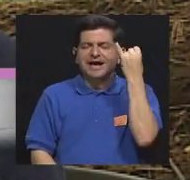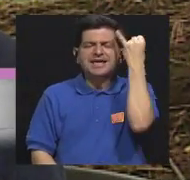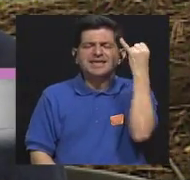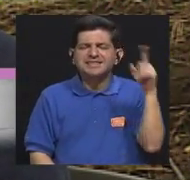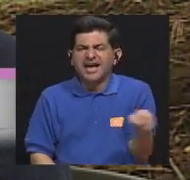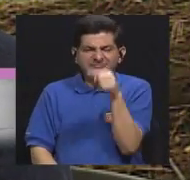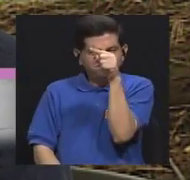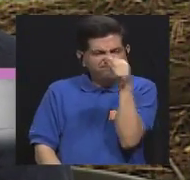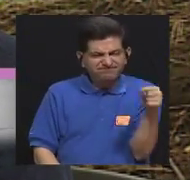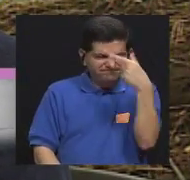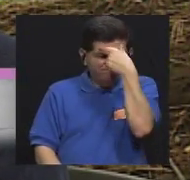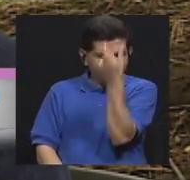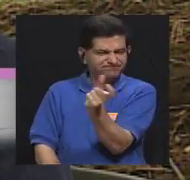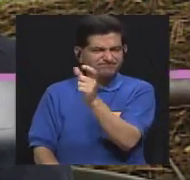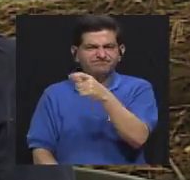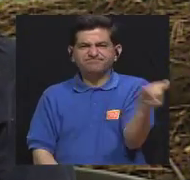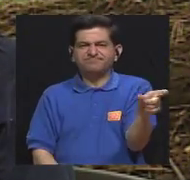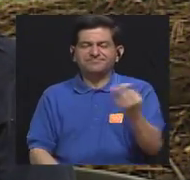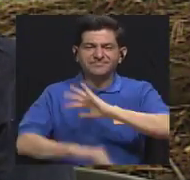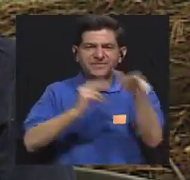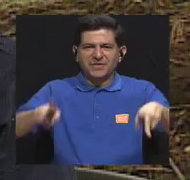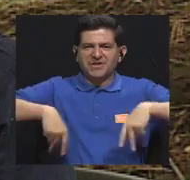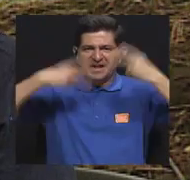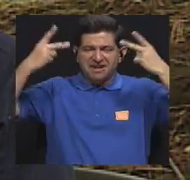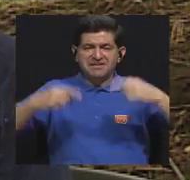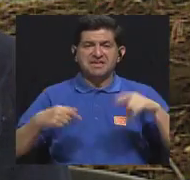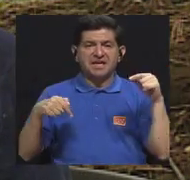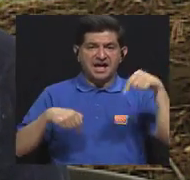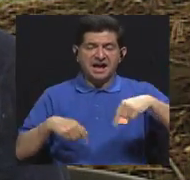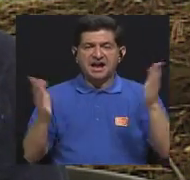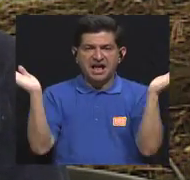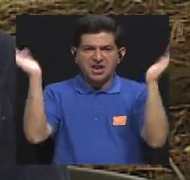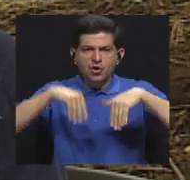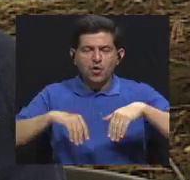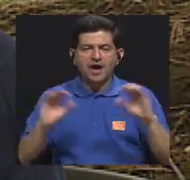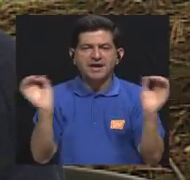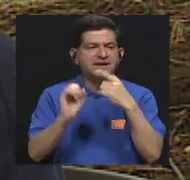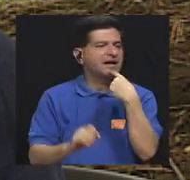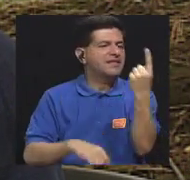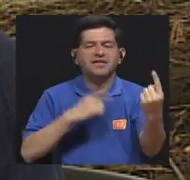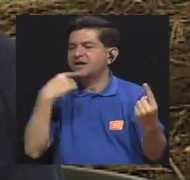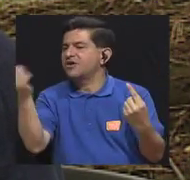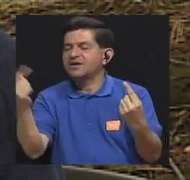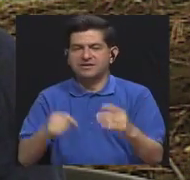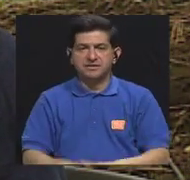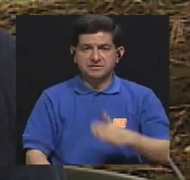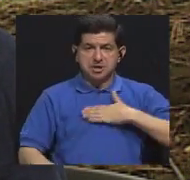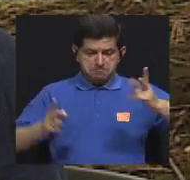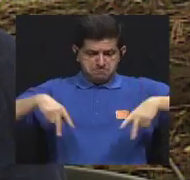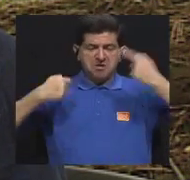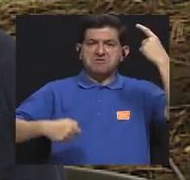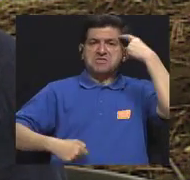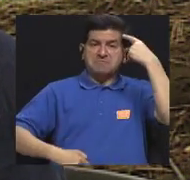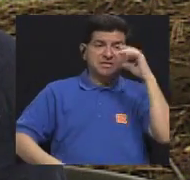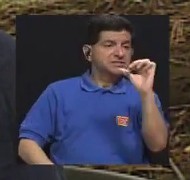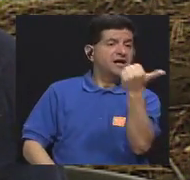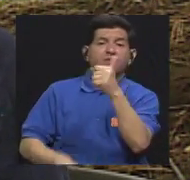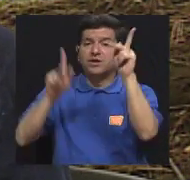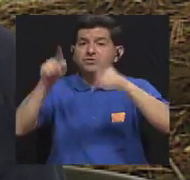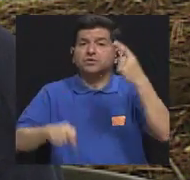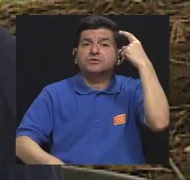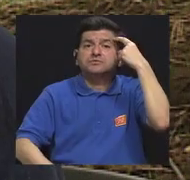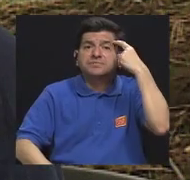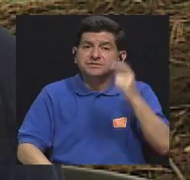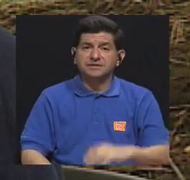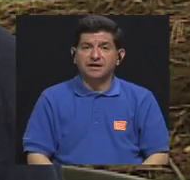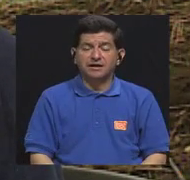switch, quitarnos el cassette que nos han puesto toda la vida, aquí no existe qué dirán. Si yo hago mi vida pensando en lo